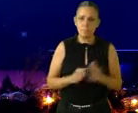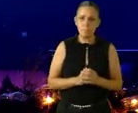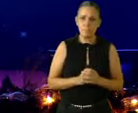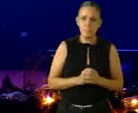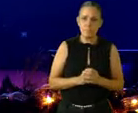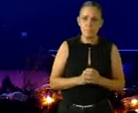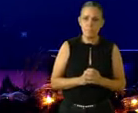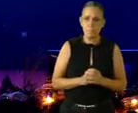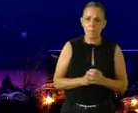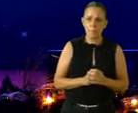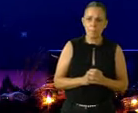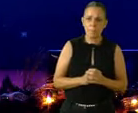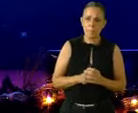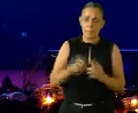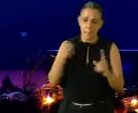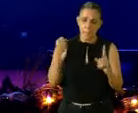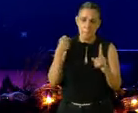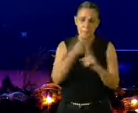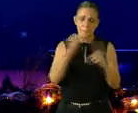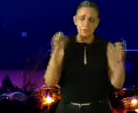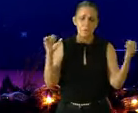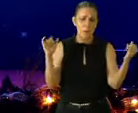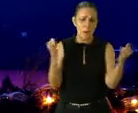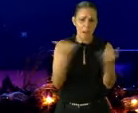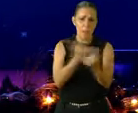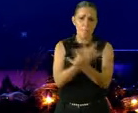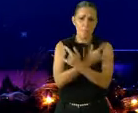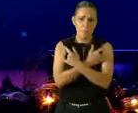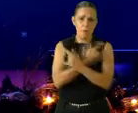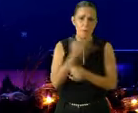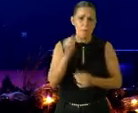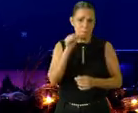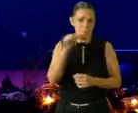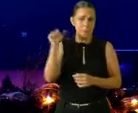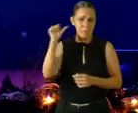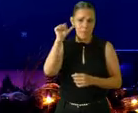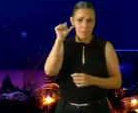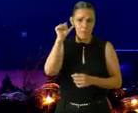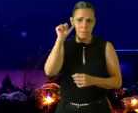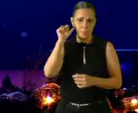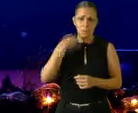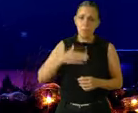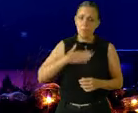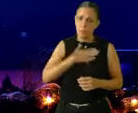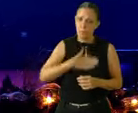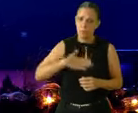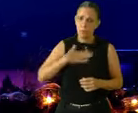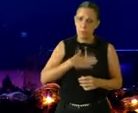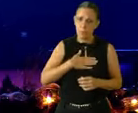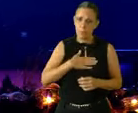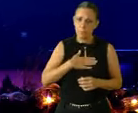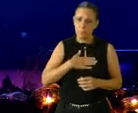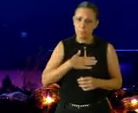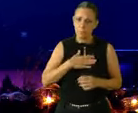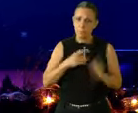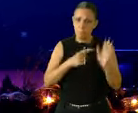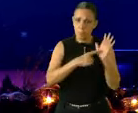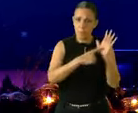del impacto de amor de ayer. Así que vamos a pedir al señor director si tiene, o si son fotos o si es